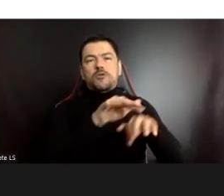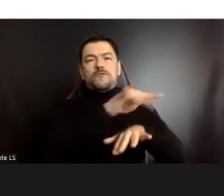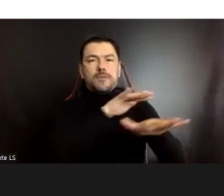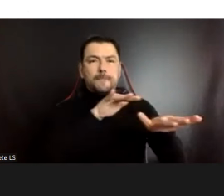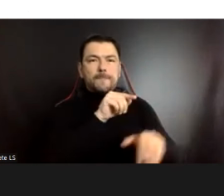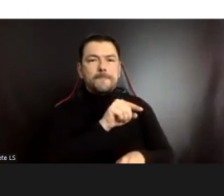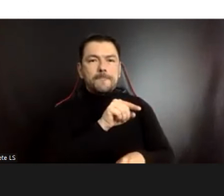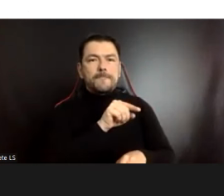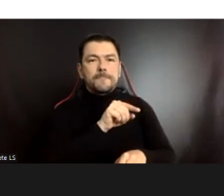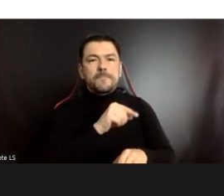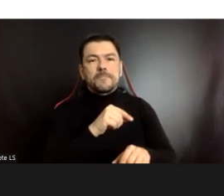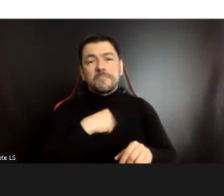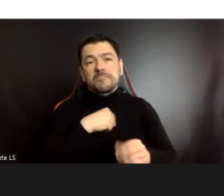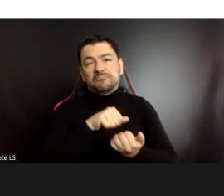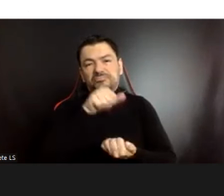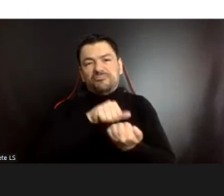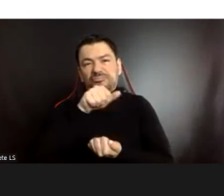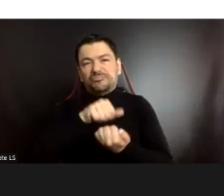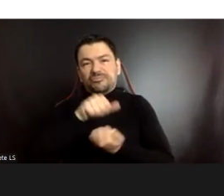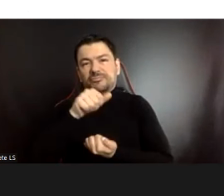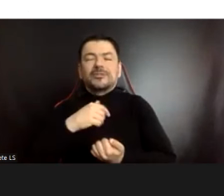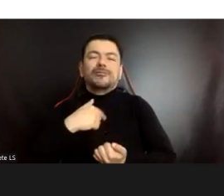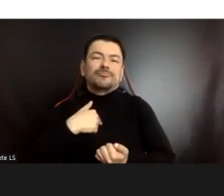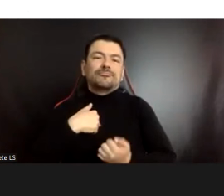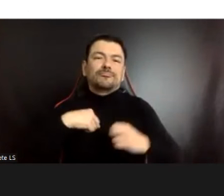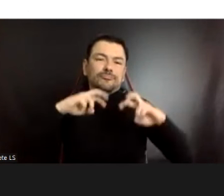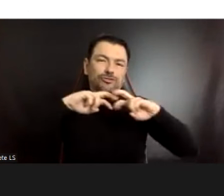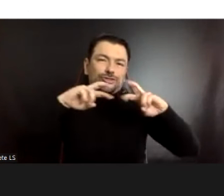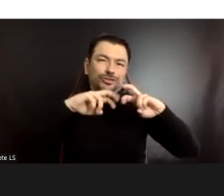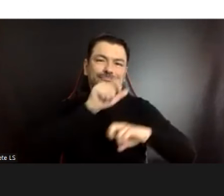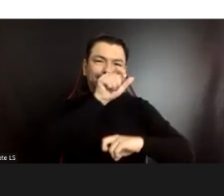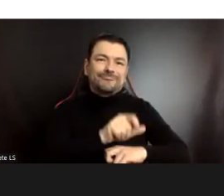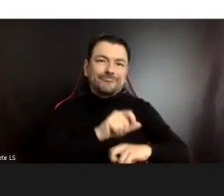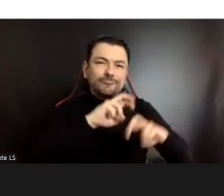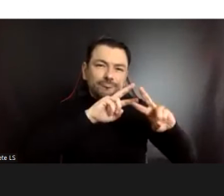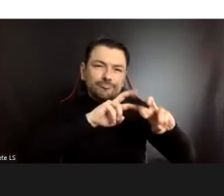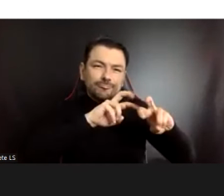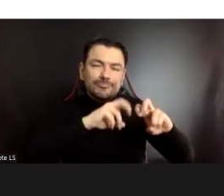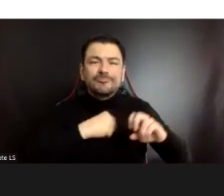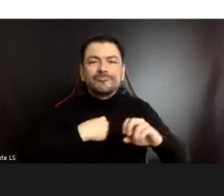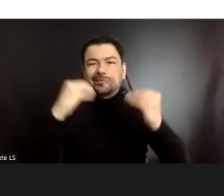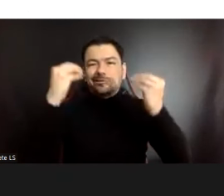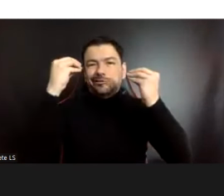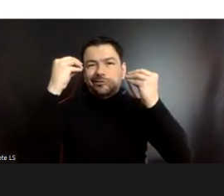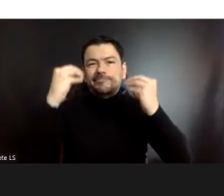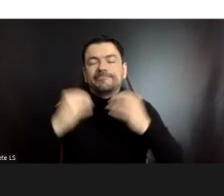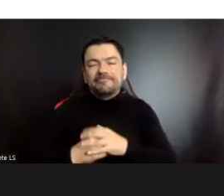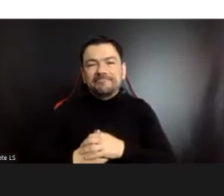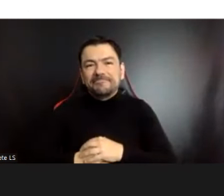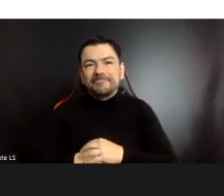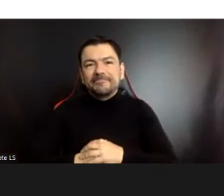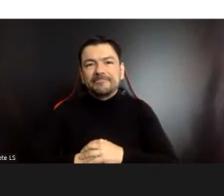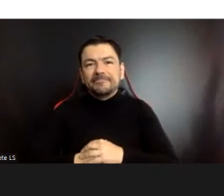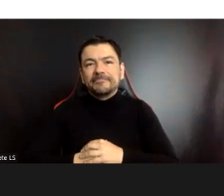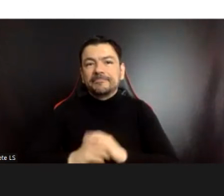soy antropóloga cultural por educación. Hoy quiero agradecerle a los organizadores por la oportunidad